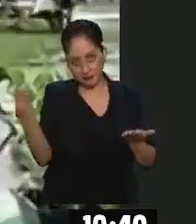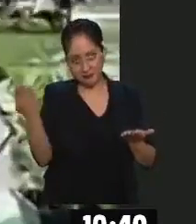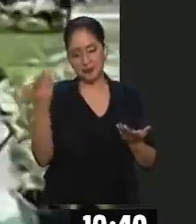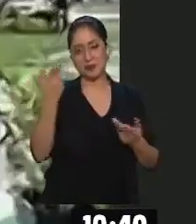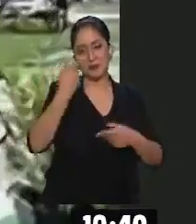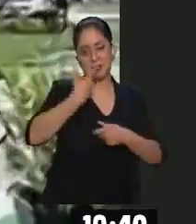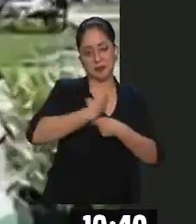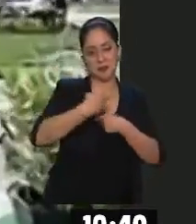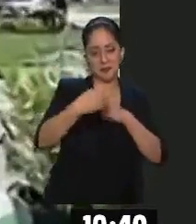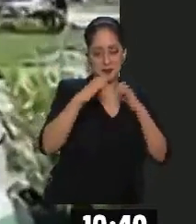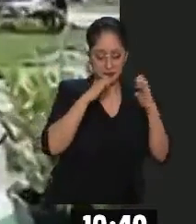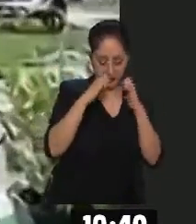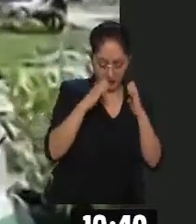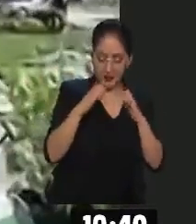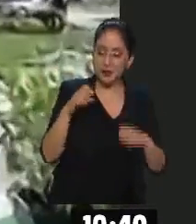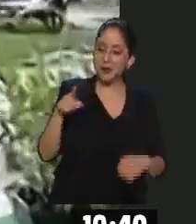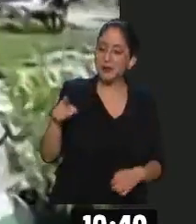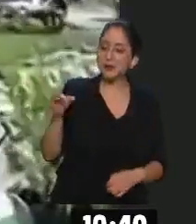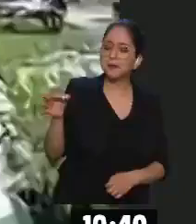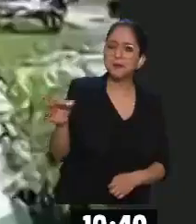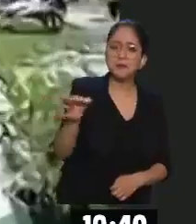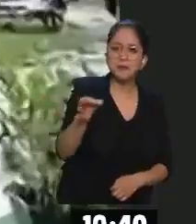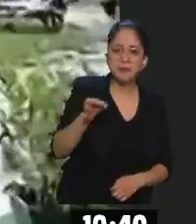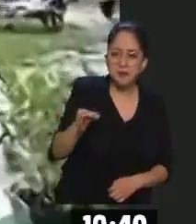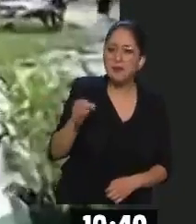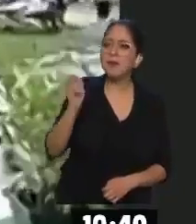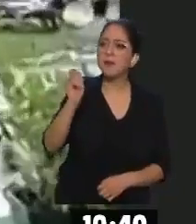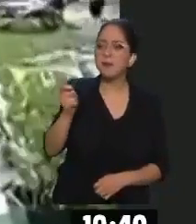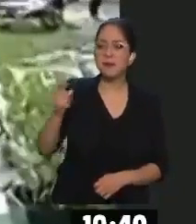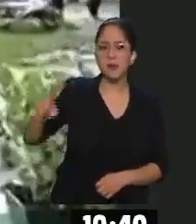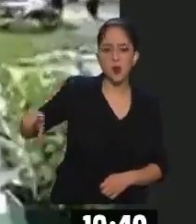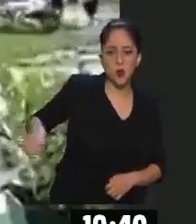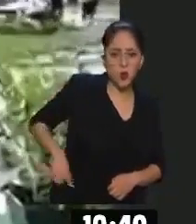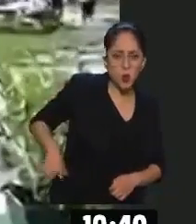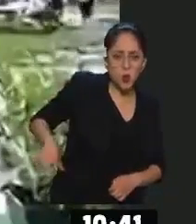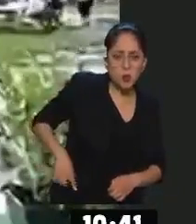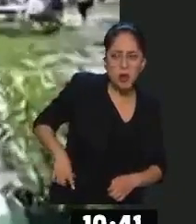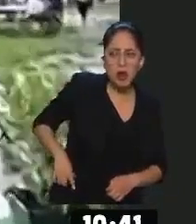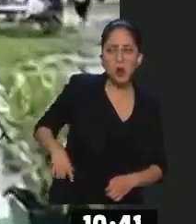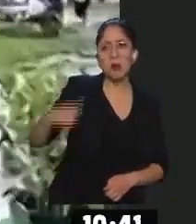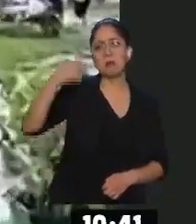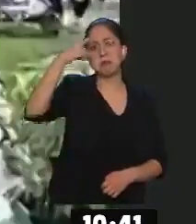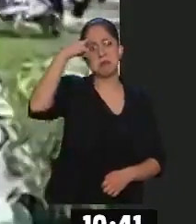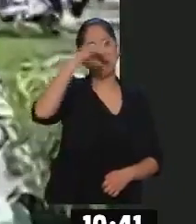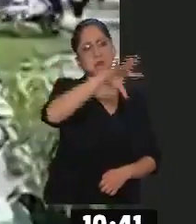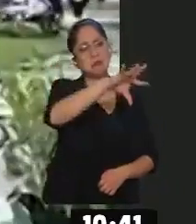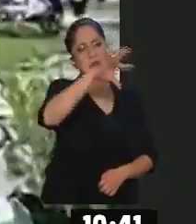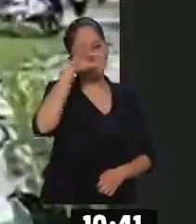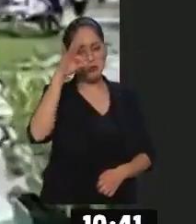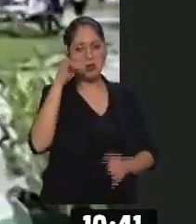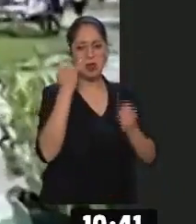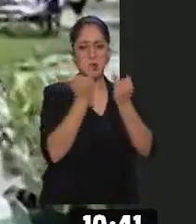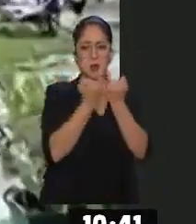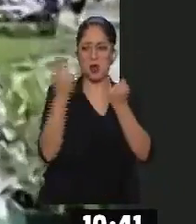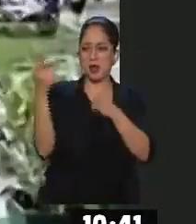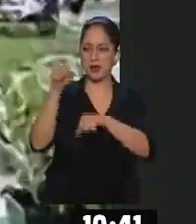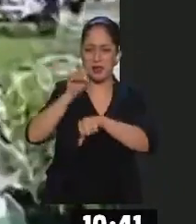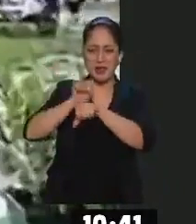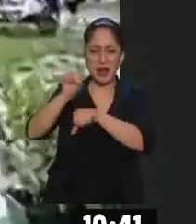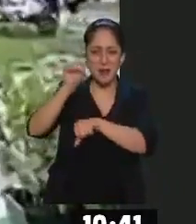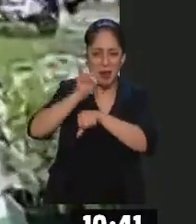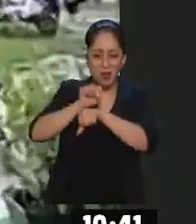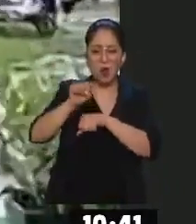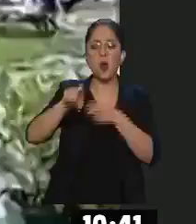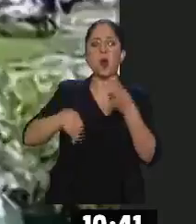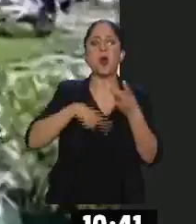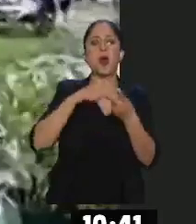mundo entero, derivado de varias decisiones que han tomado gobiernos interesantes, ¿no? Como lo que ha sido el Bitcoin en El Salvador, como lo que